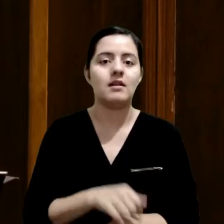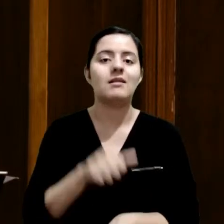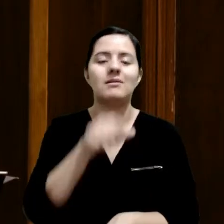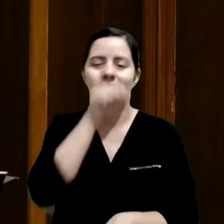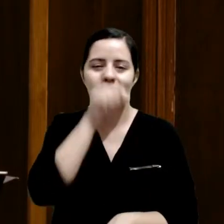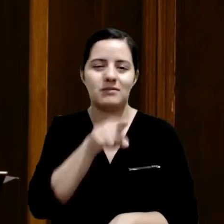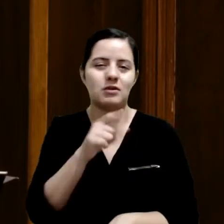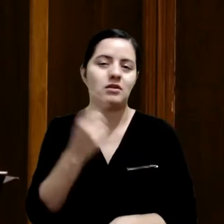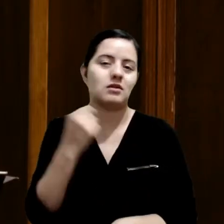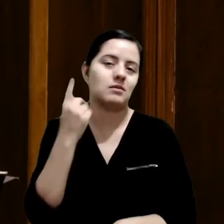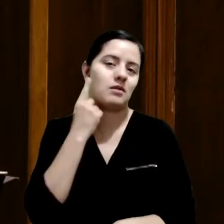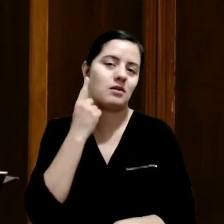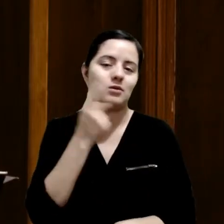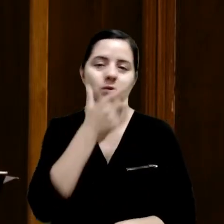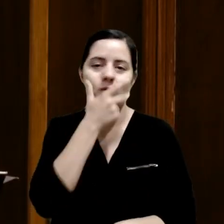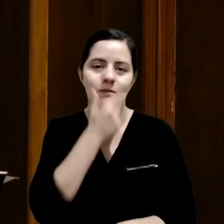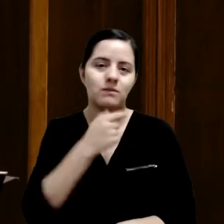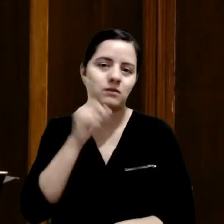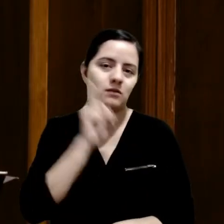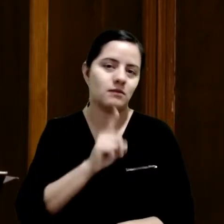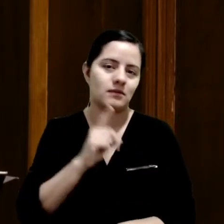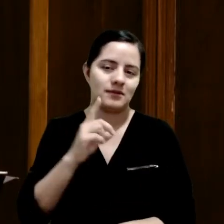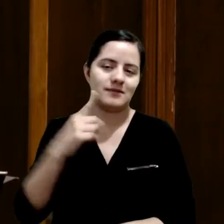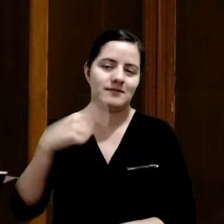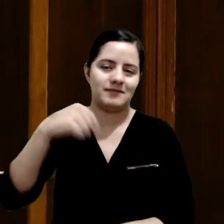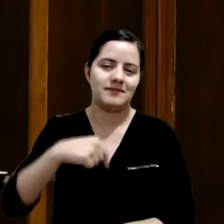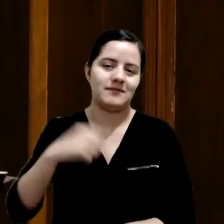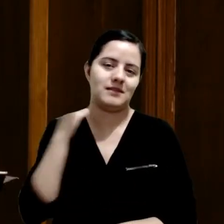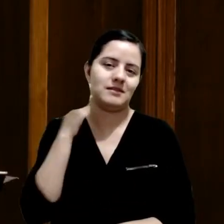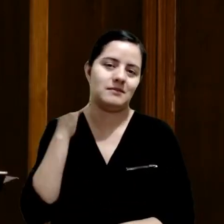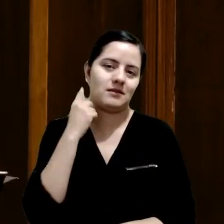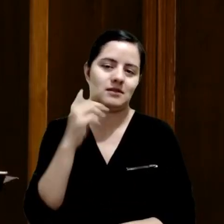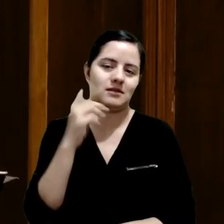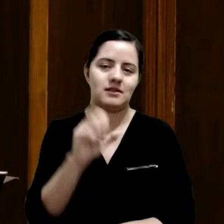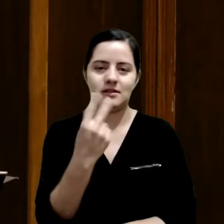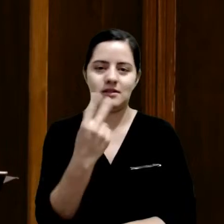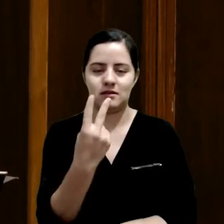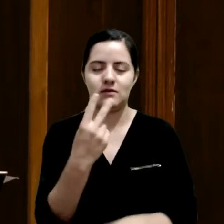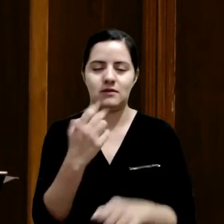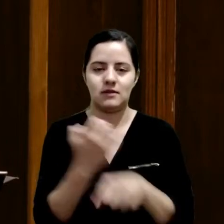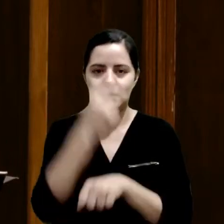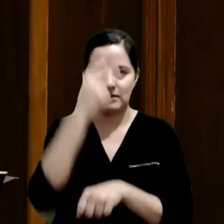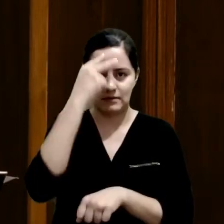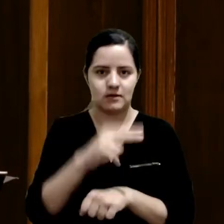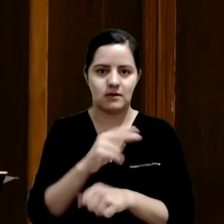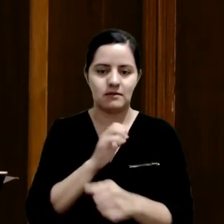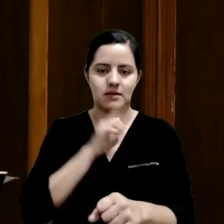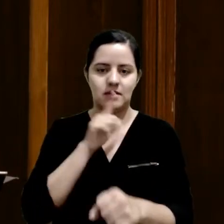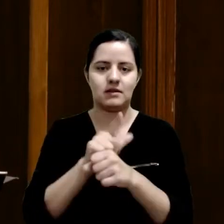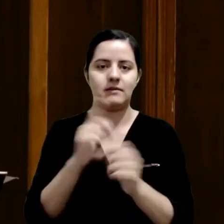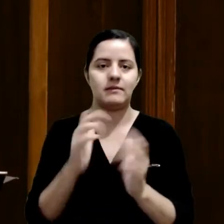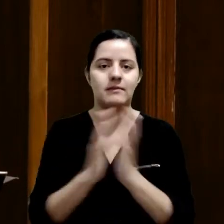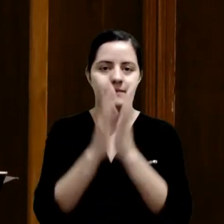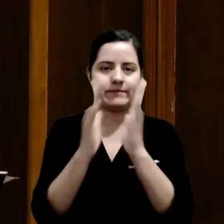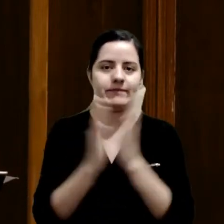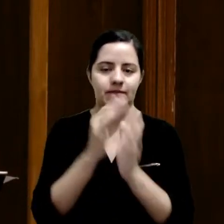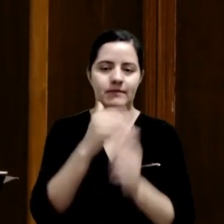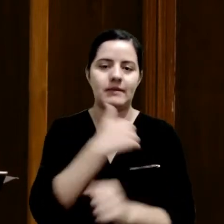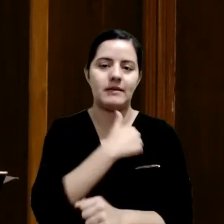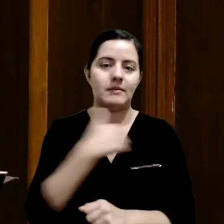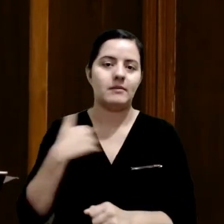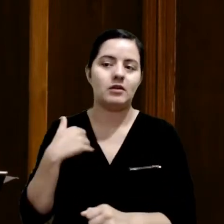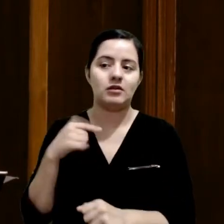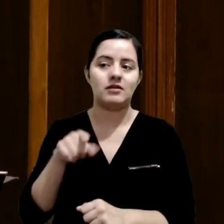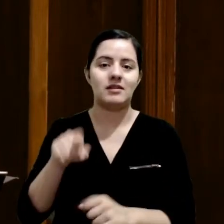de la 62ª Legislatura del Estado de México, con especial participación de integrantes de la Comisión Legislativa de Apoyo y Atención a